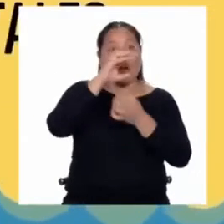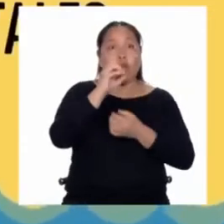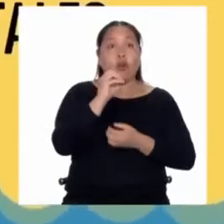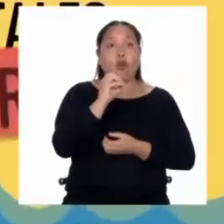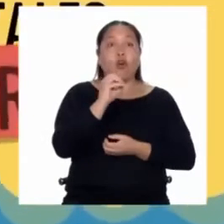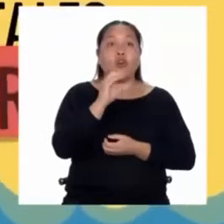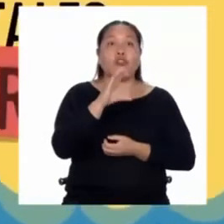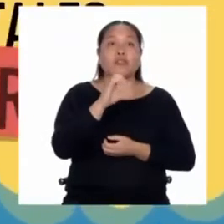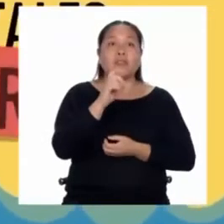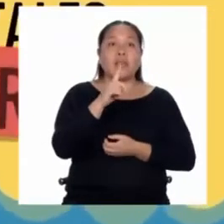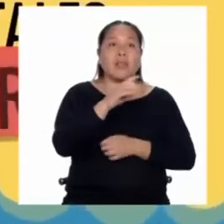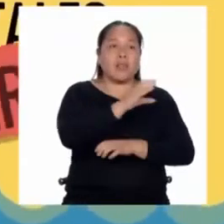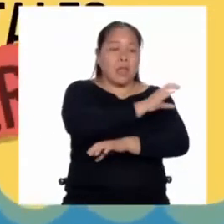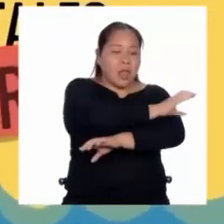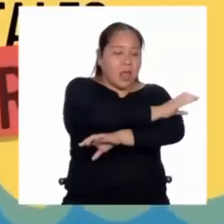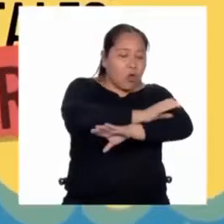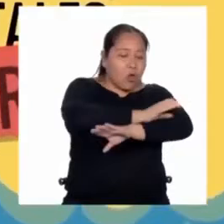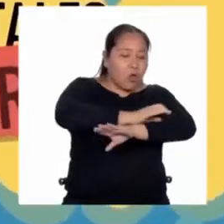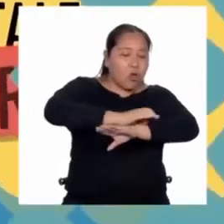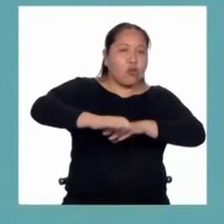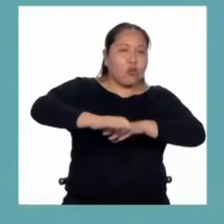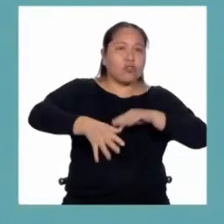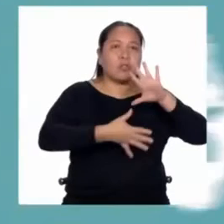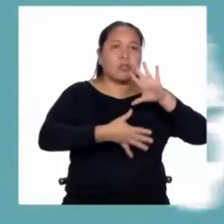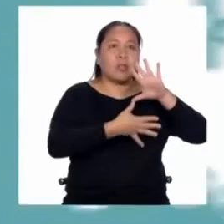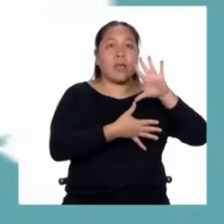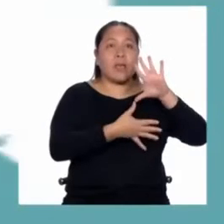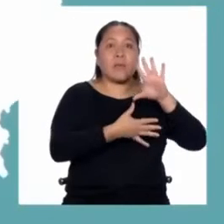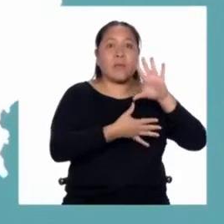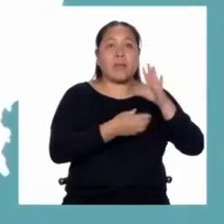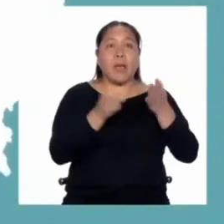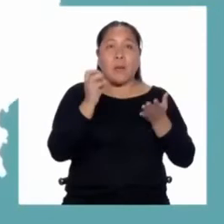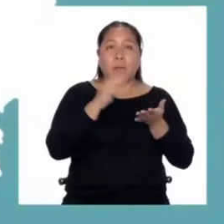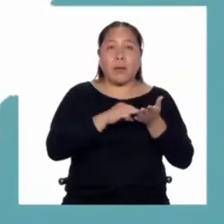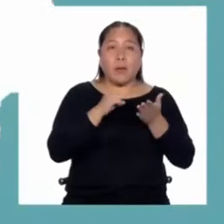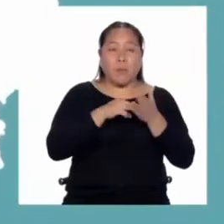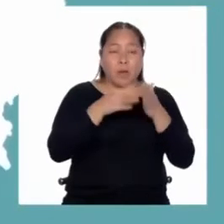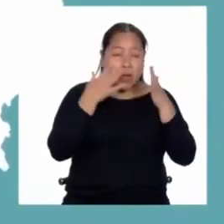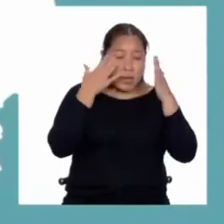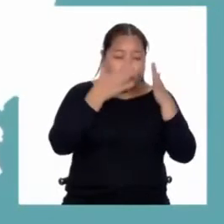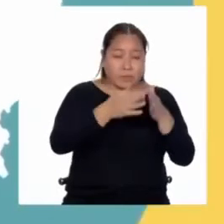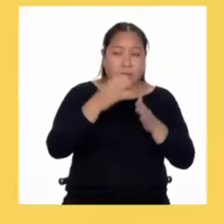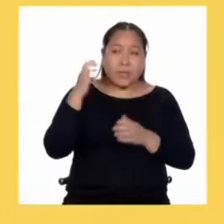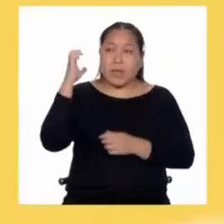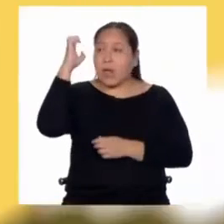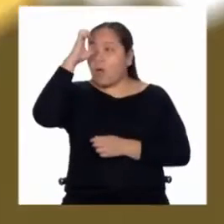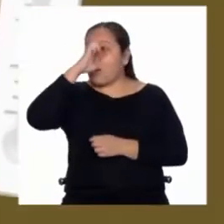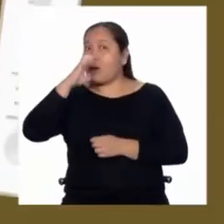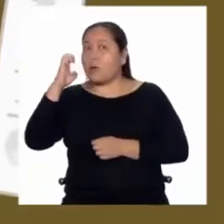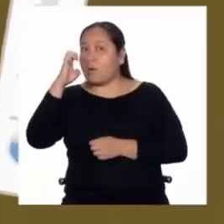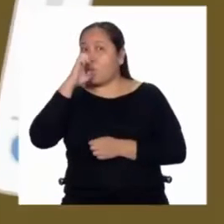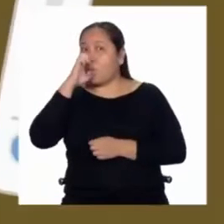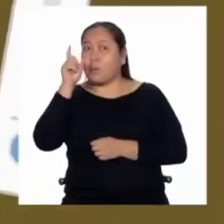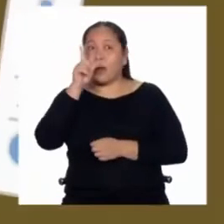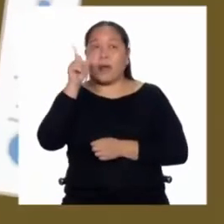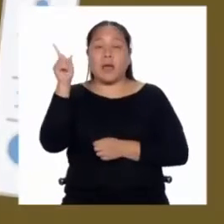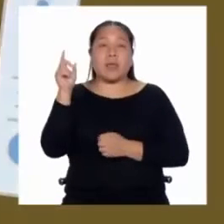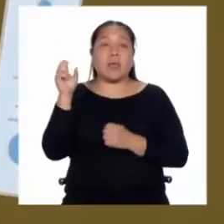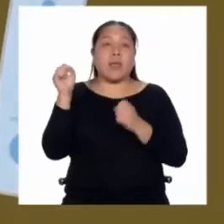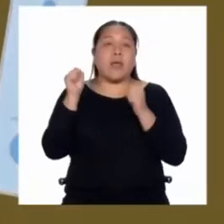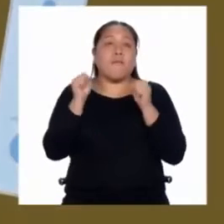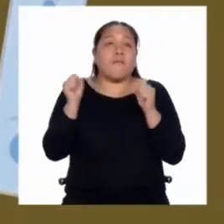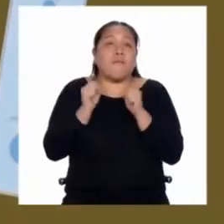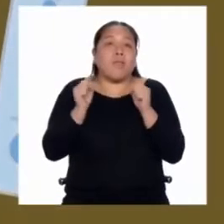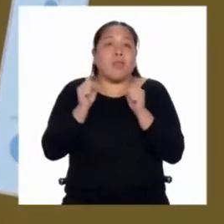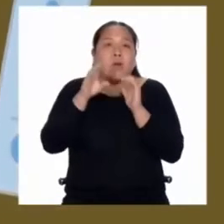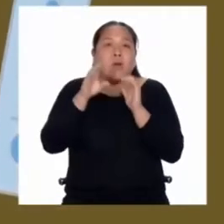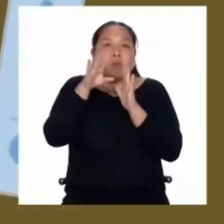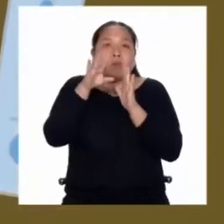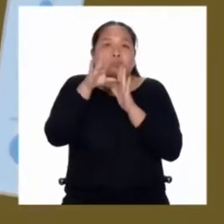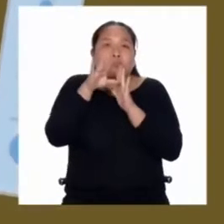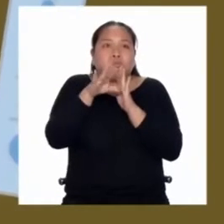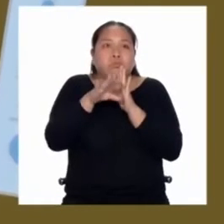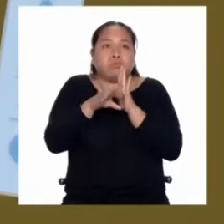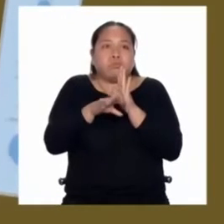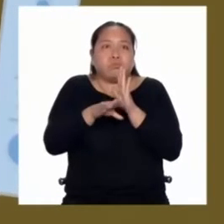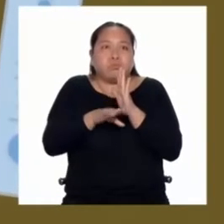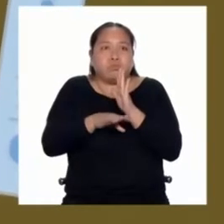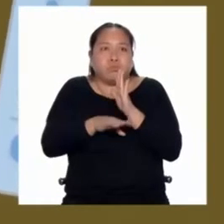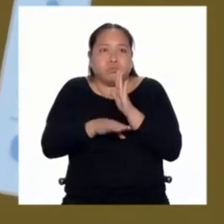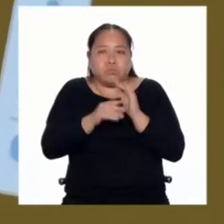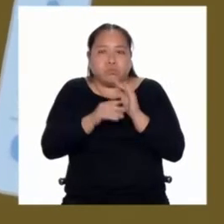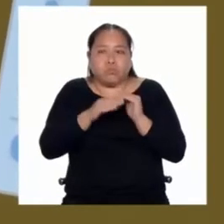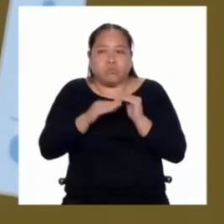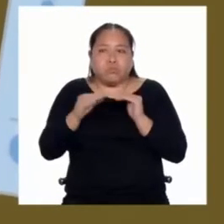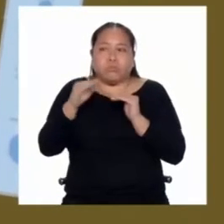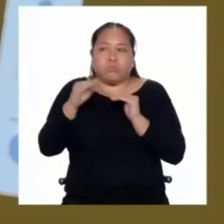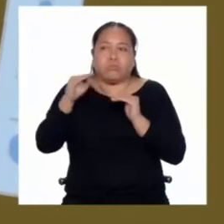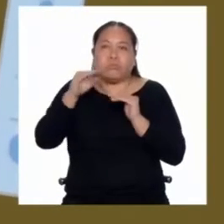las costas occidentales de América, pero especialmente por Europa. Allí el frío es más bajo a medida que avanza la latitud